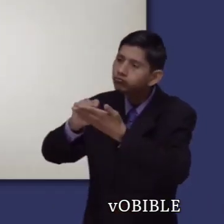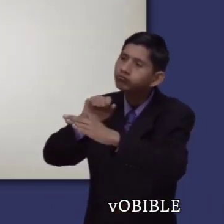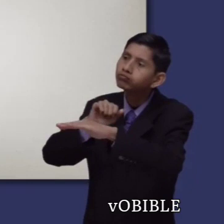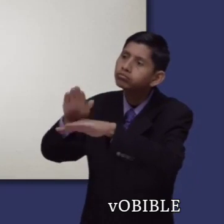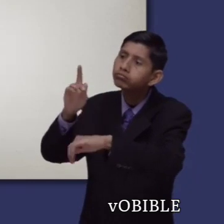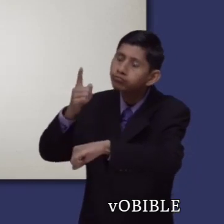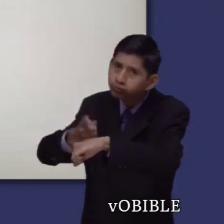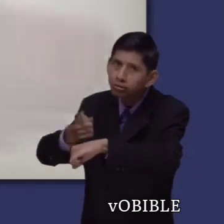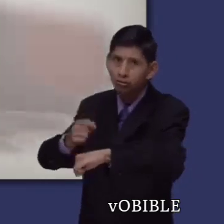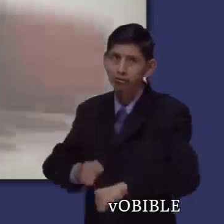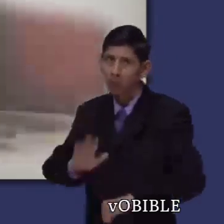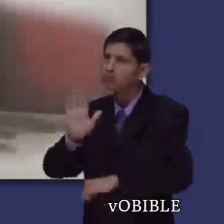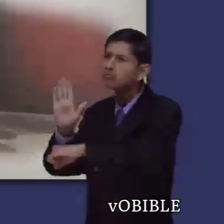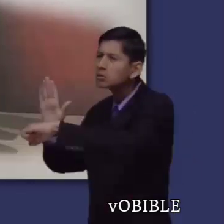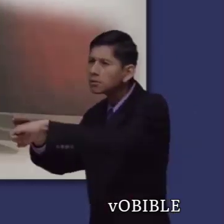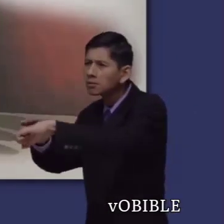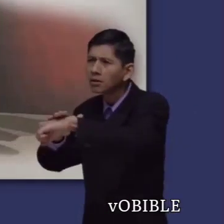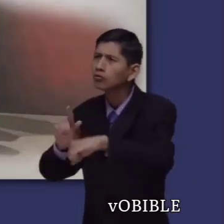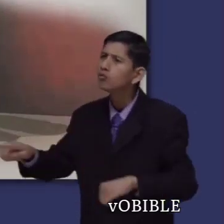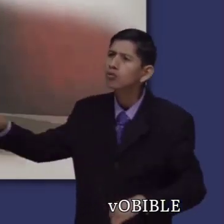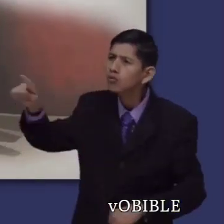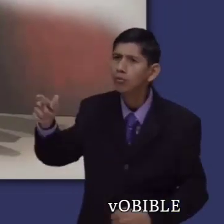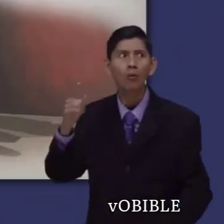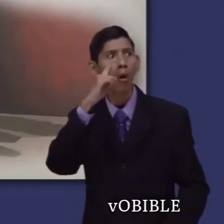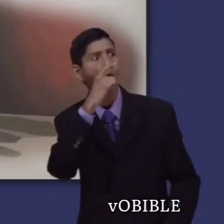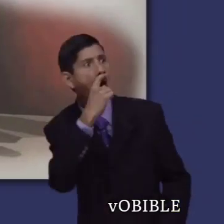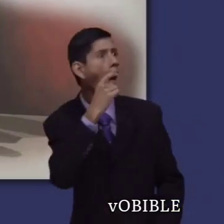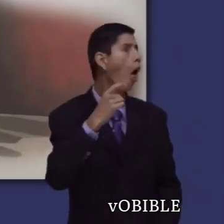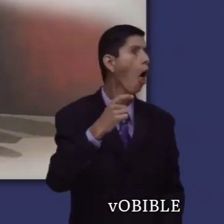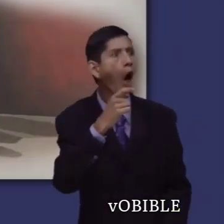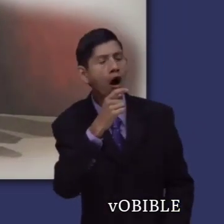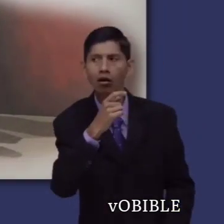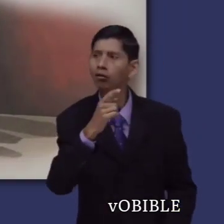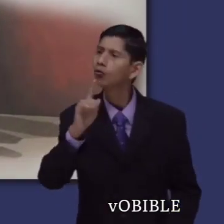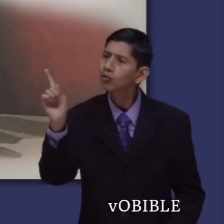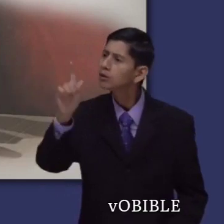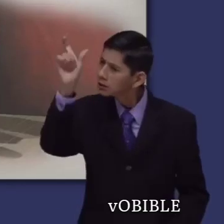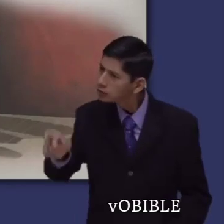En su primera carta, Pablo animó a los hermanos a llevar una vida tranquila, a